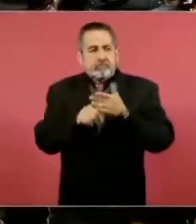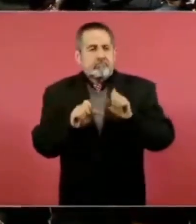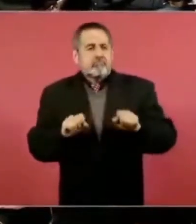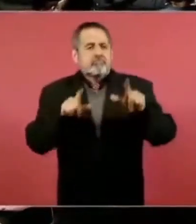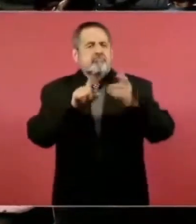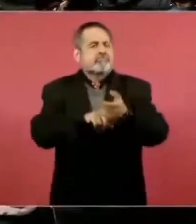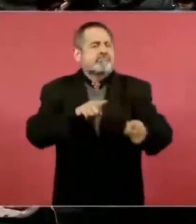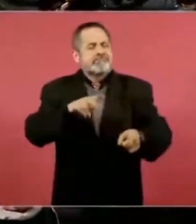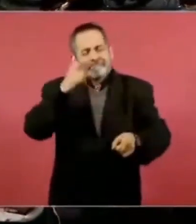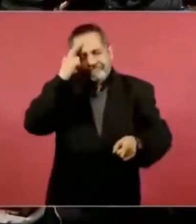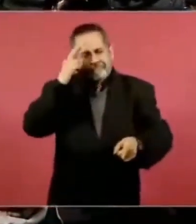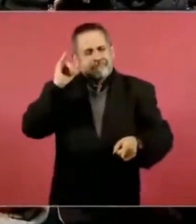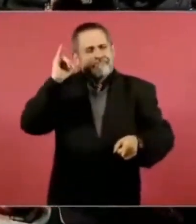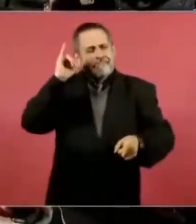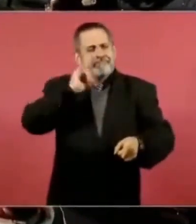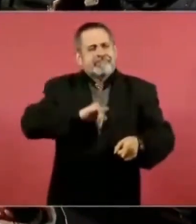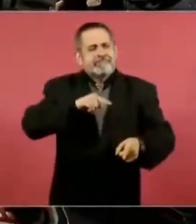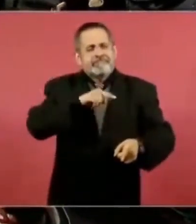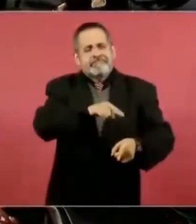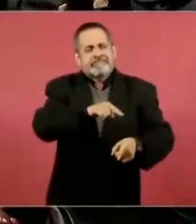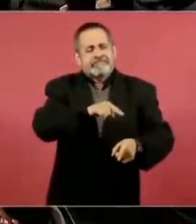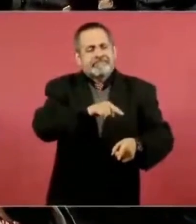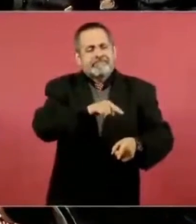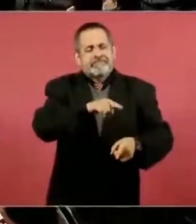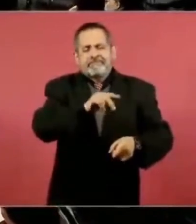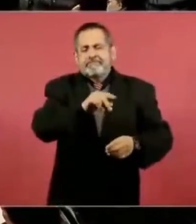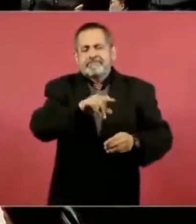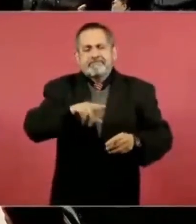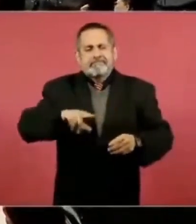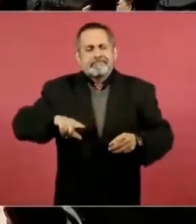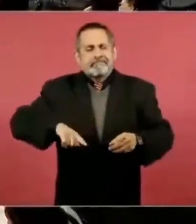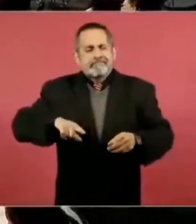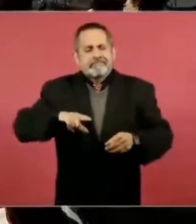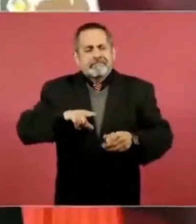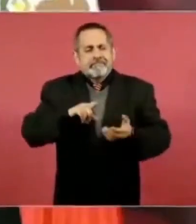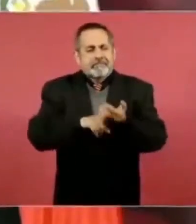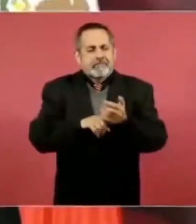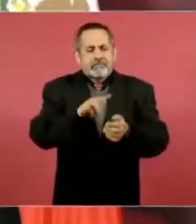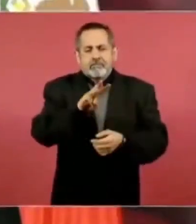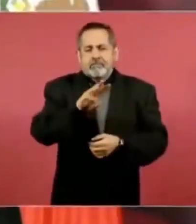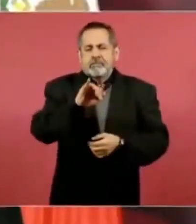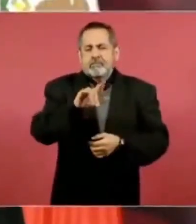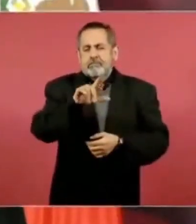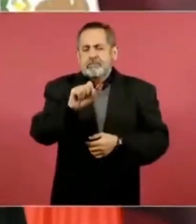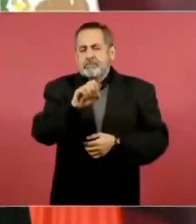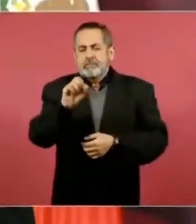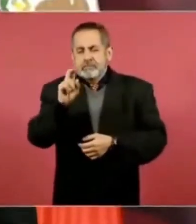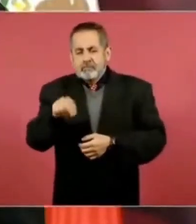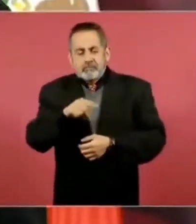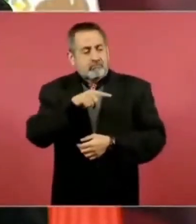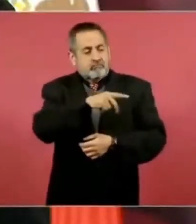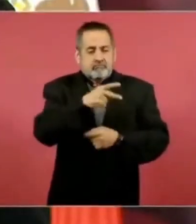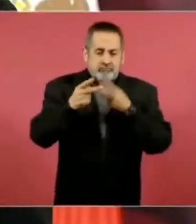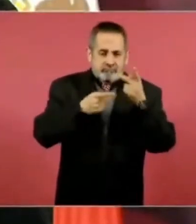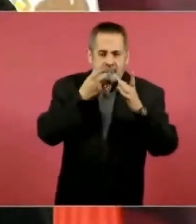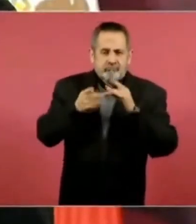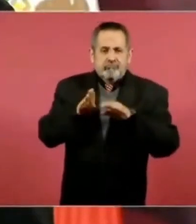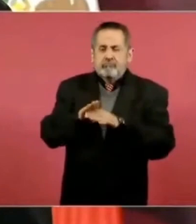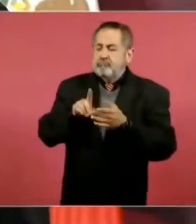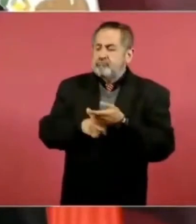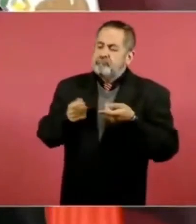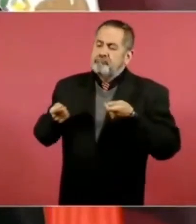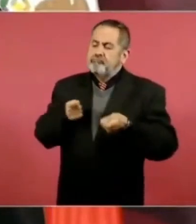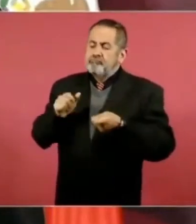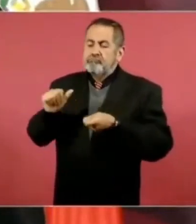jefe del Departamento de Estado, de Orwell Wilson, cuando hablaba de cómo dominar